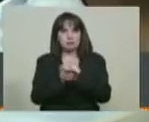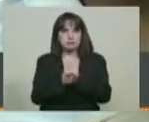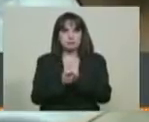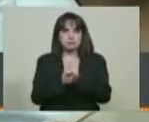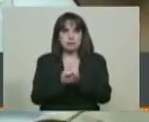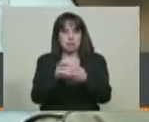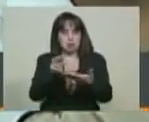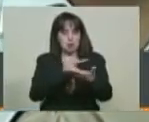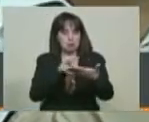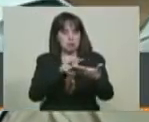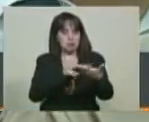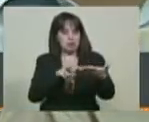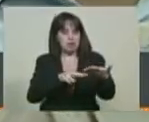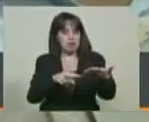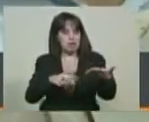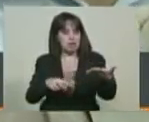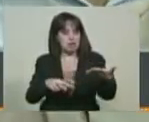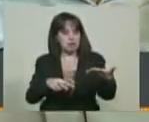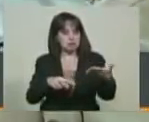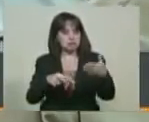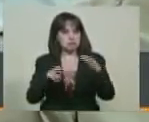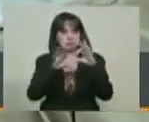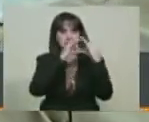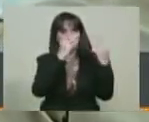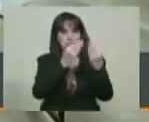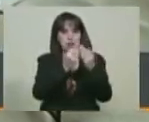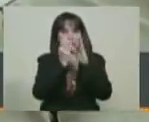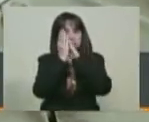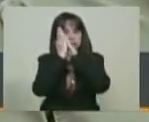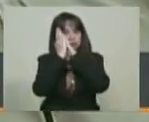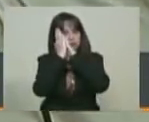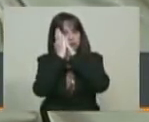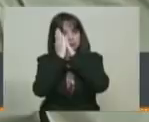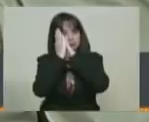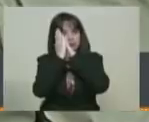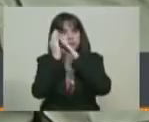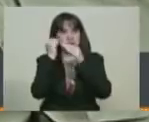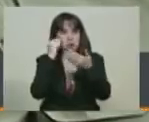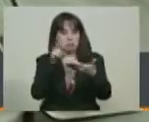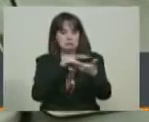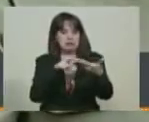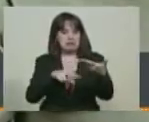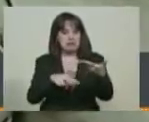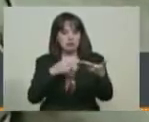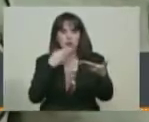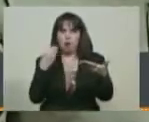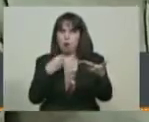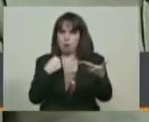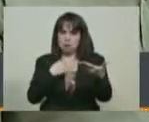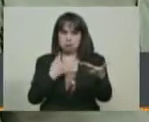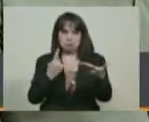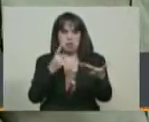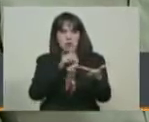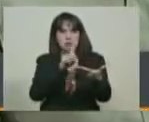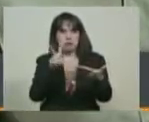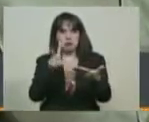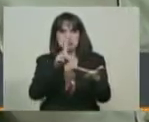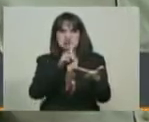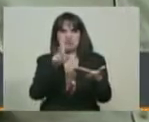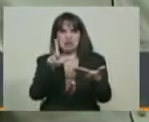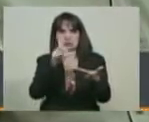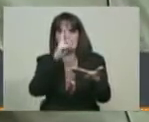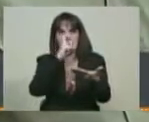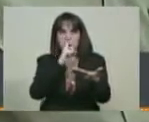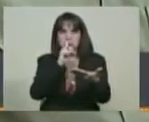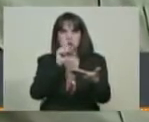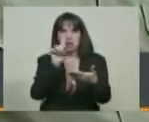ponía a leer y me quedaba, toda la familia se acostaba a dormir, yo me quedaba leyendo, un muchacho de 12, 13 años, me quedaba leyendo hasta la 1,